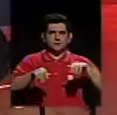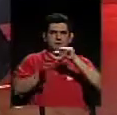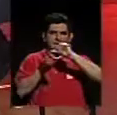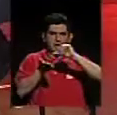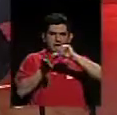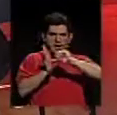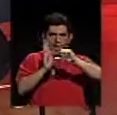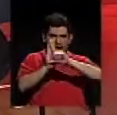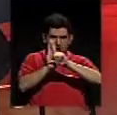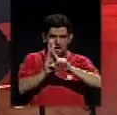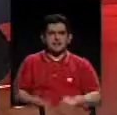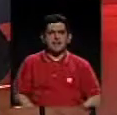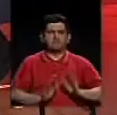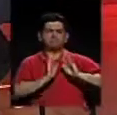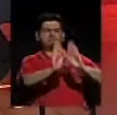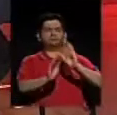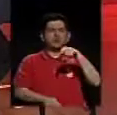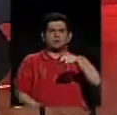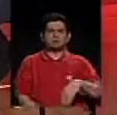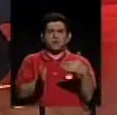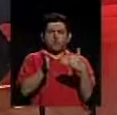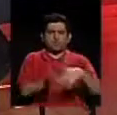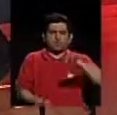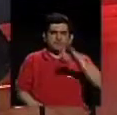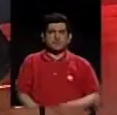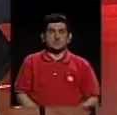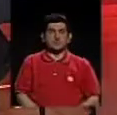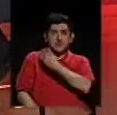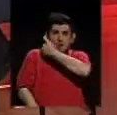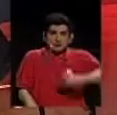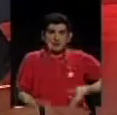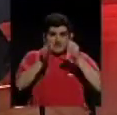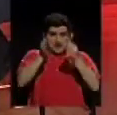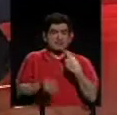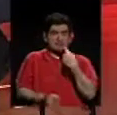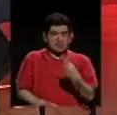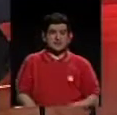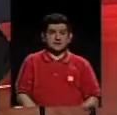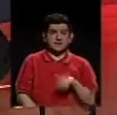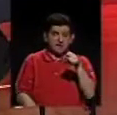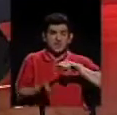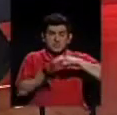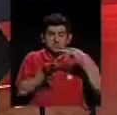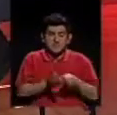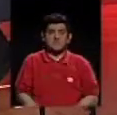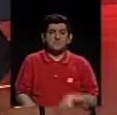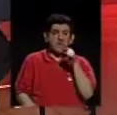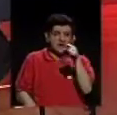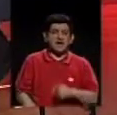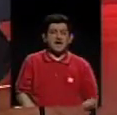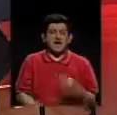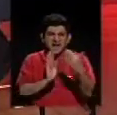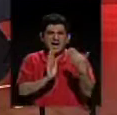reelección, el propio presidente de la Corte, don Luis Paulino Mora, dijo explícitamente que se le estaba cobrando su visión y